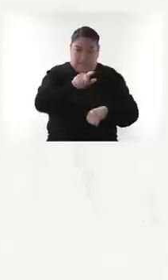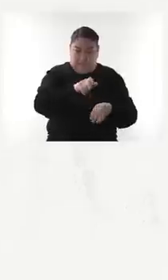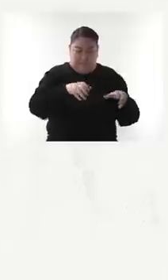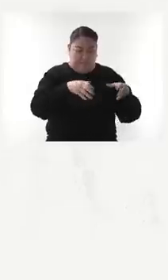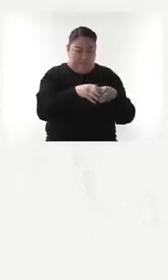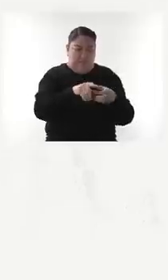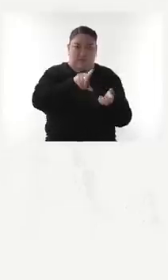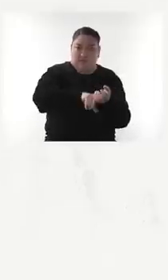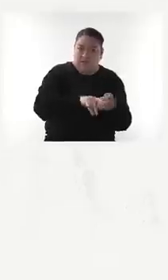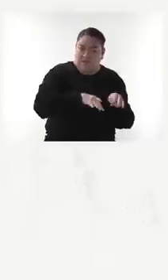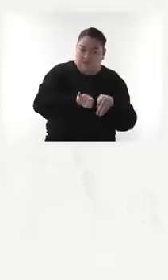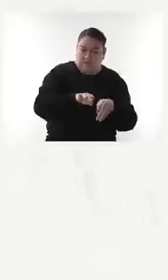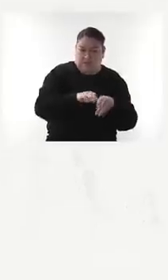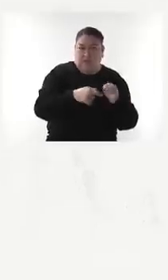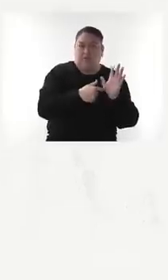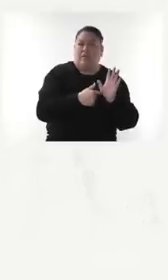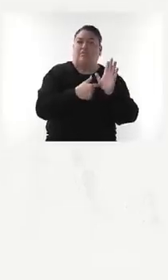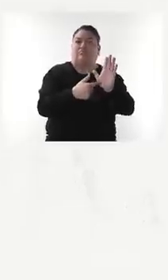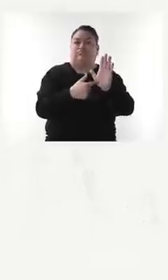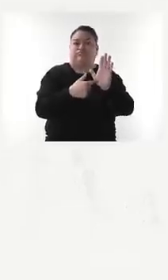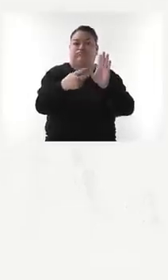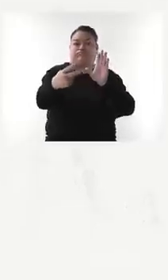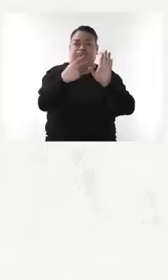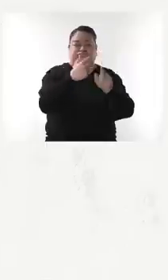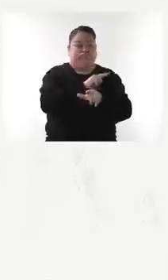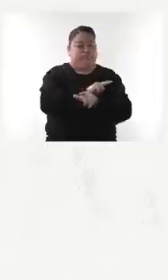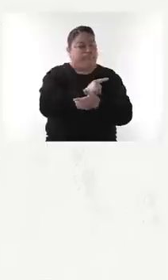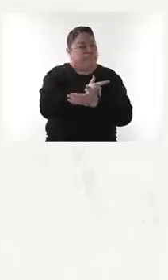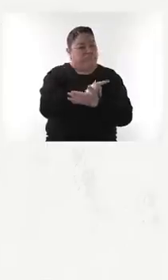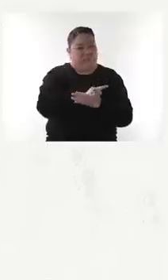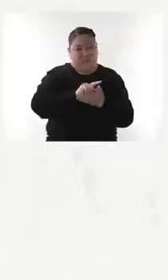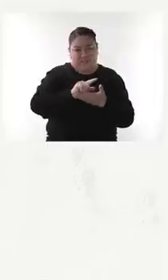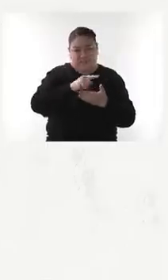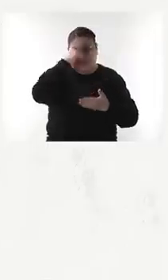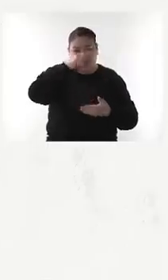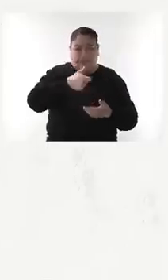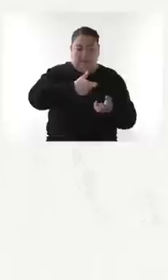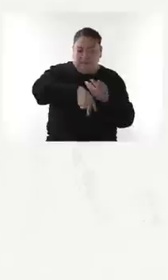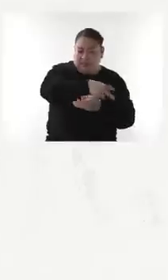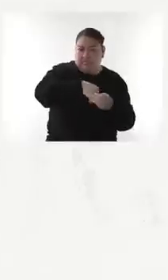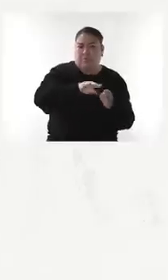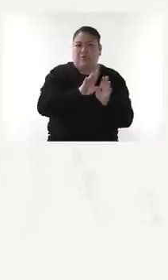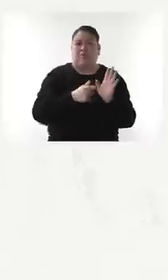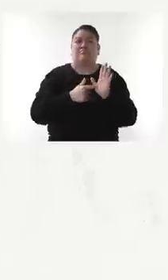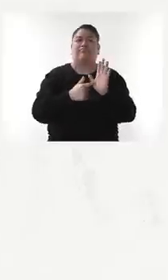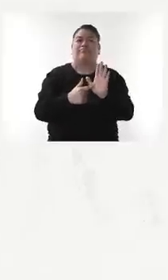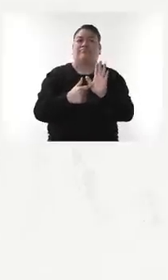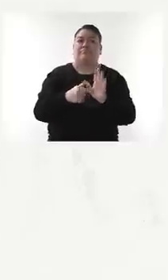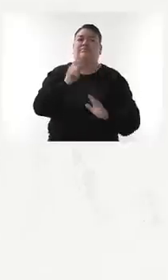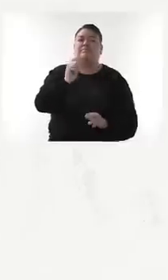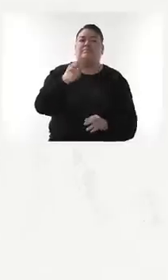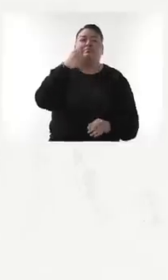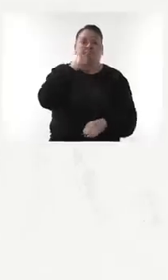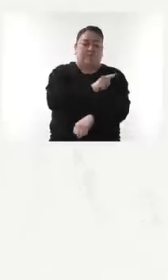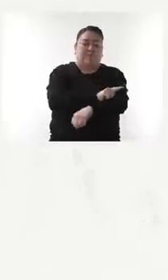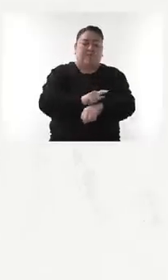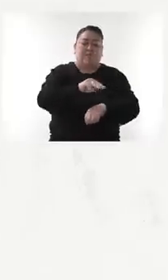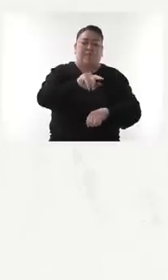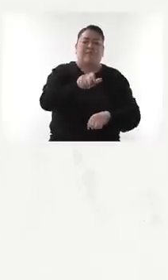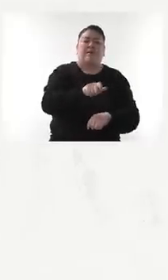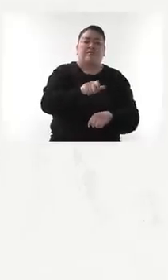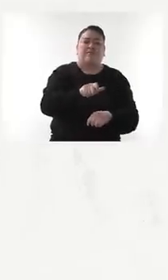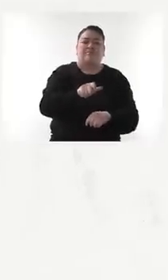más transparencia y reglas de control económico. ¿Qué pasa con la Liga MX en los